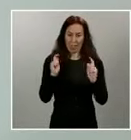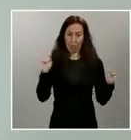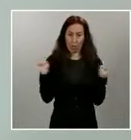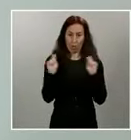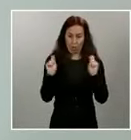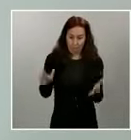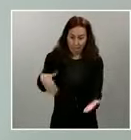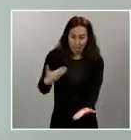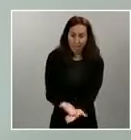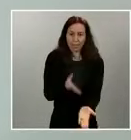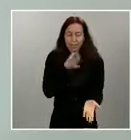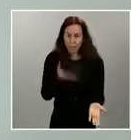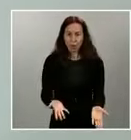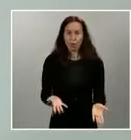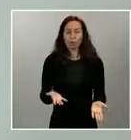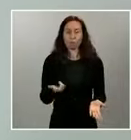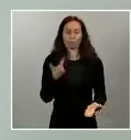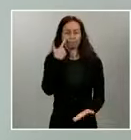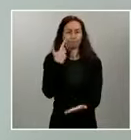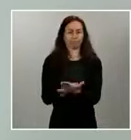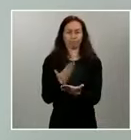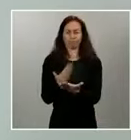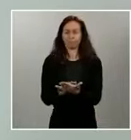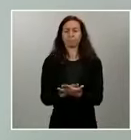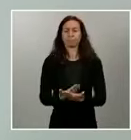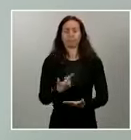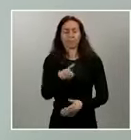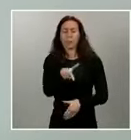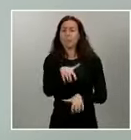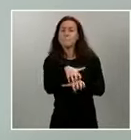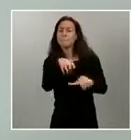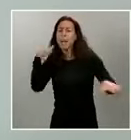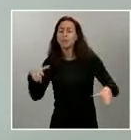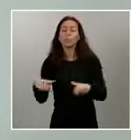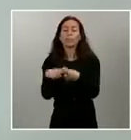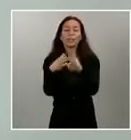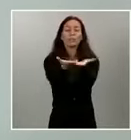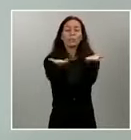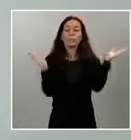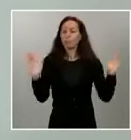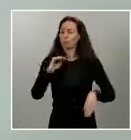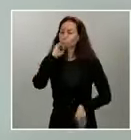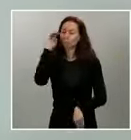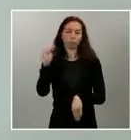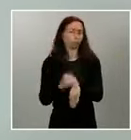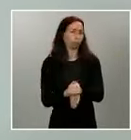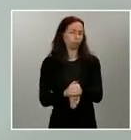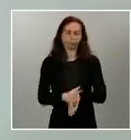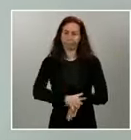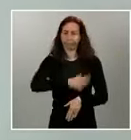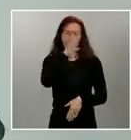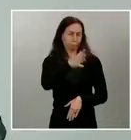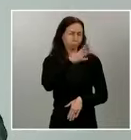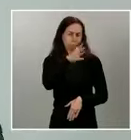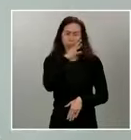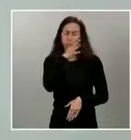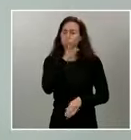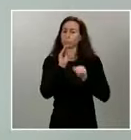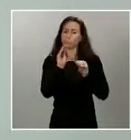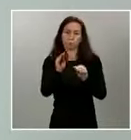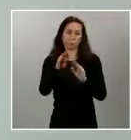manera, constatar que la gran mayoría de los ciudadanos está cumpliendo de manera ejemplar con las restricciones. De hecho,